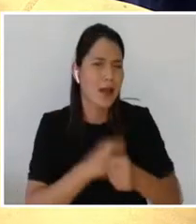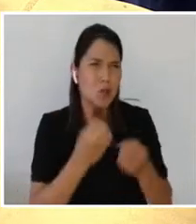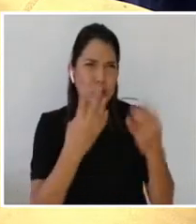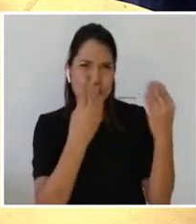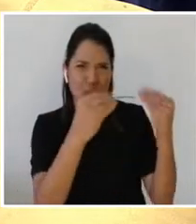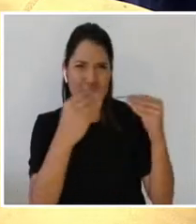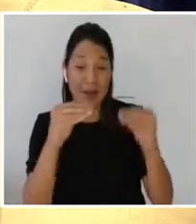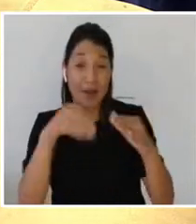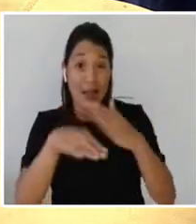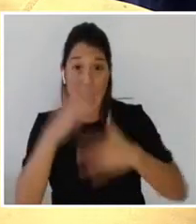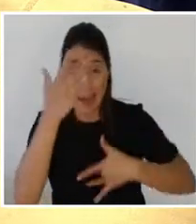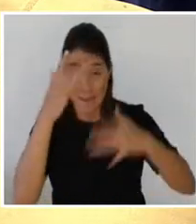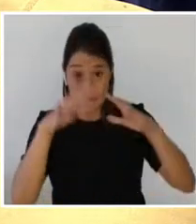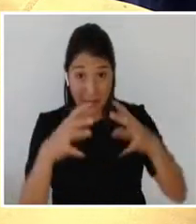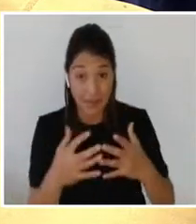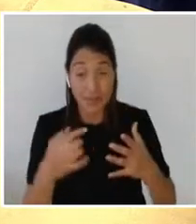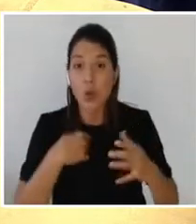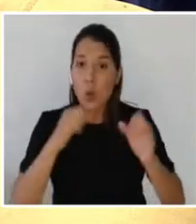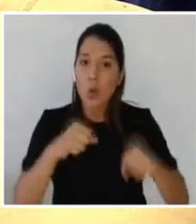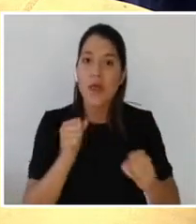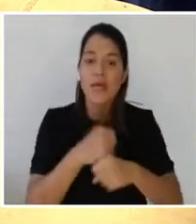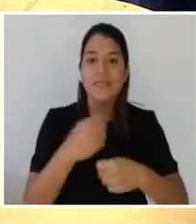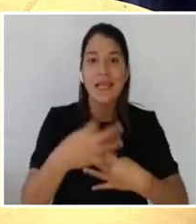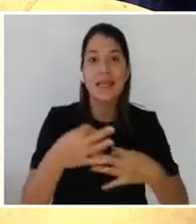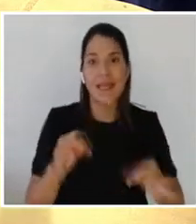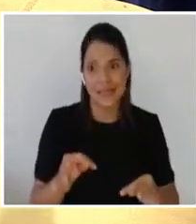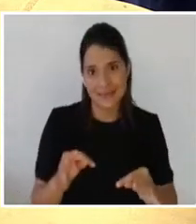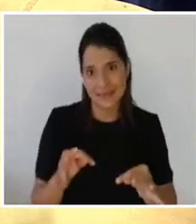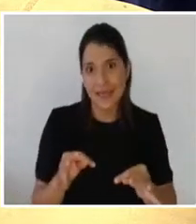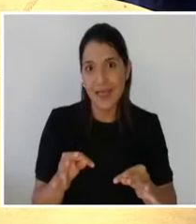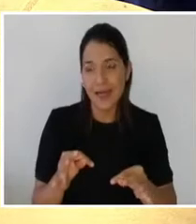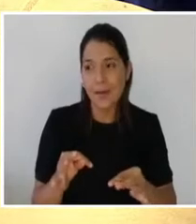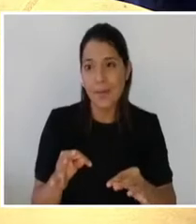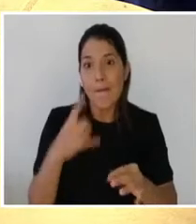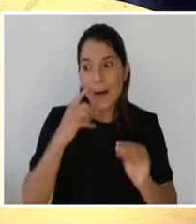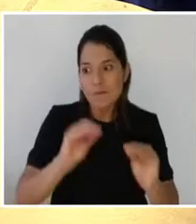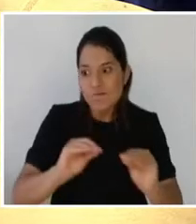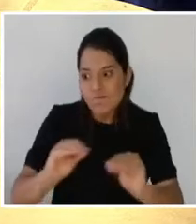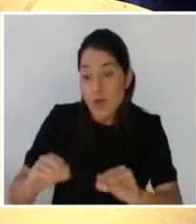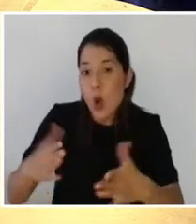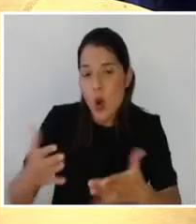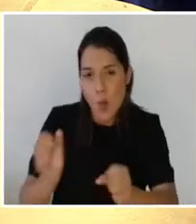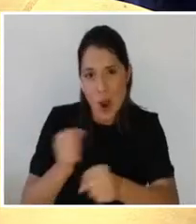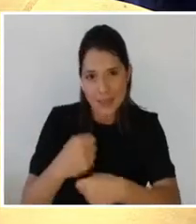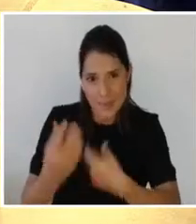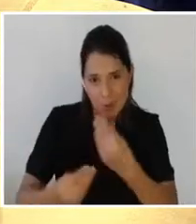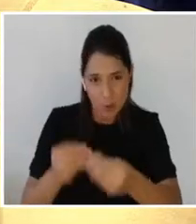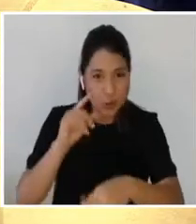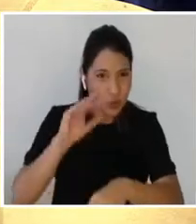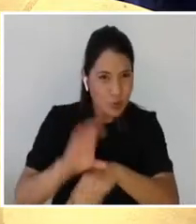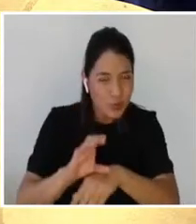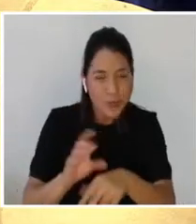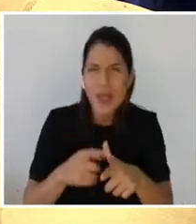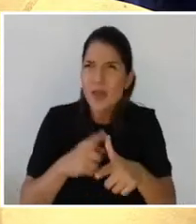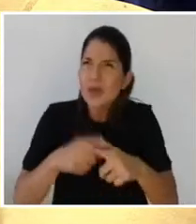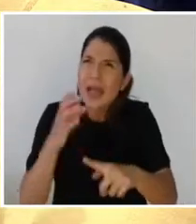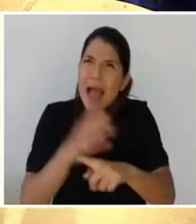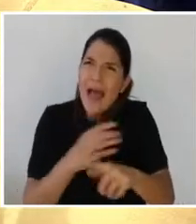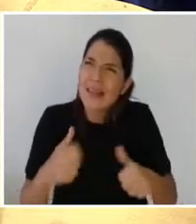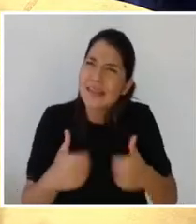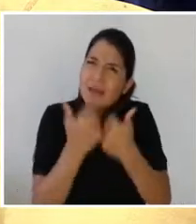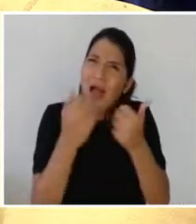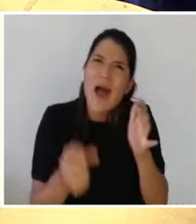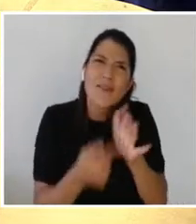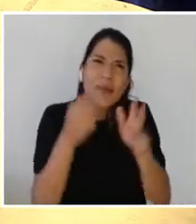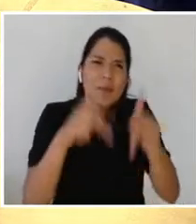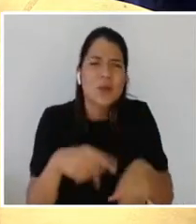hacer un taller de chocolatería. Y siento que cada desafío, la gente a veces uno dice, la gente dice: